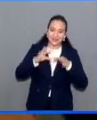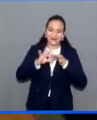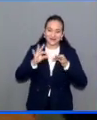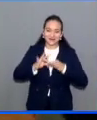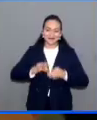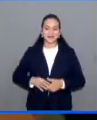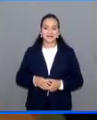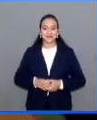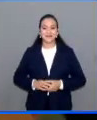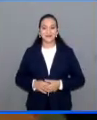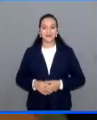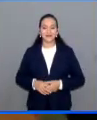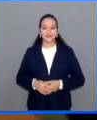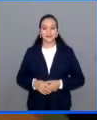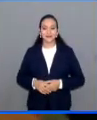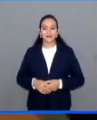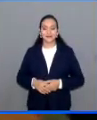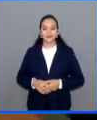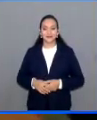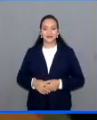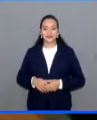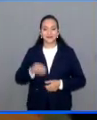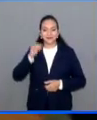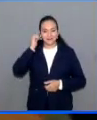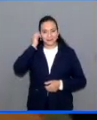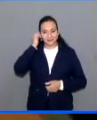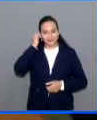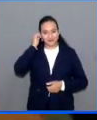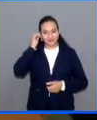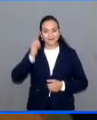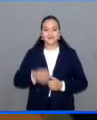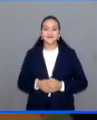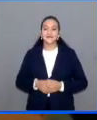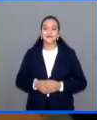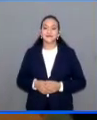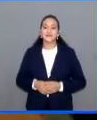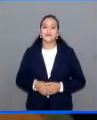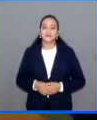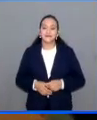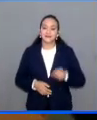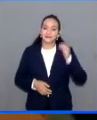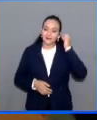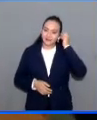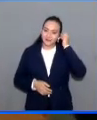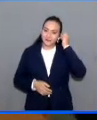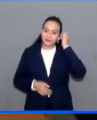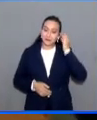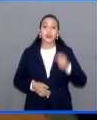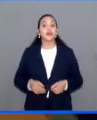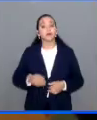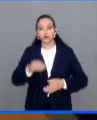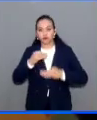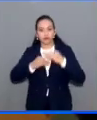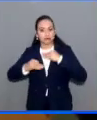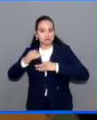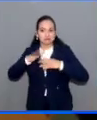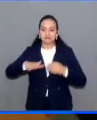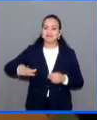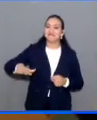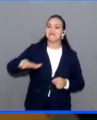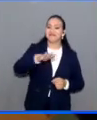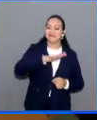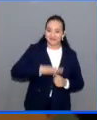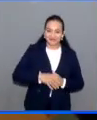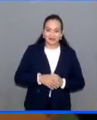Yo invitaría al televidente, a los que nos siguen también por redes sociales, por YouTube, que estén atentos a